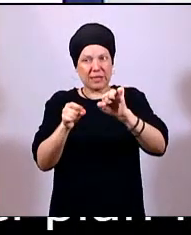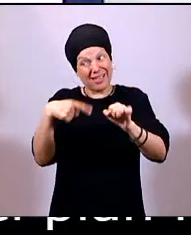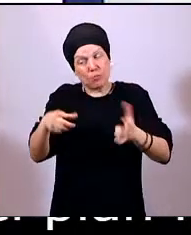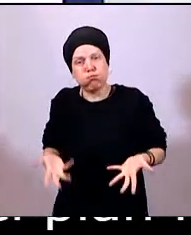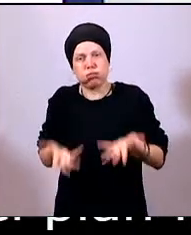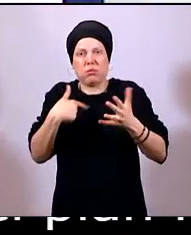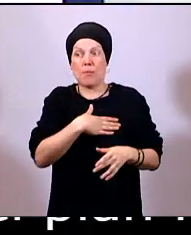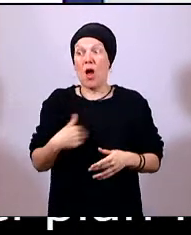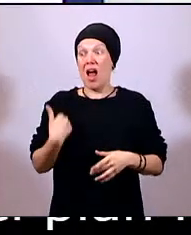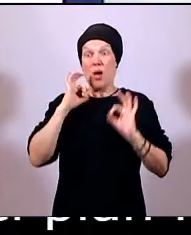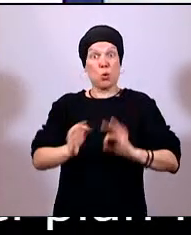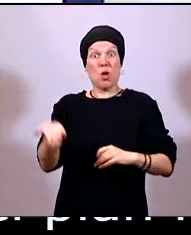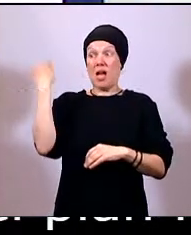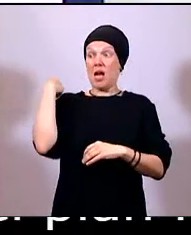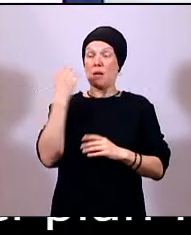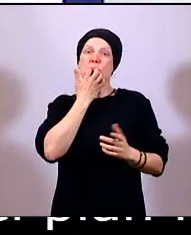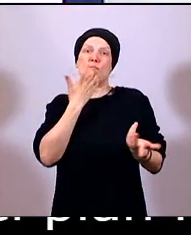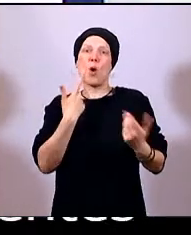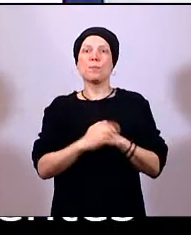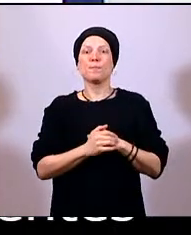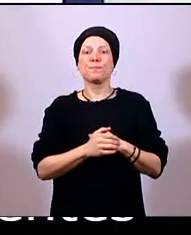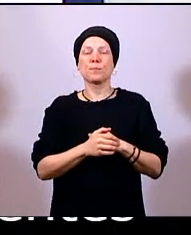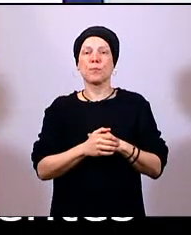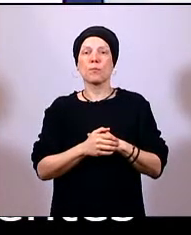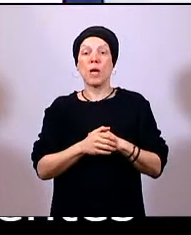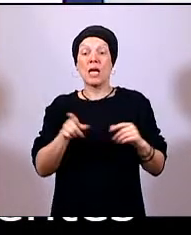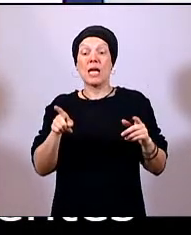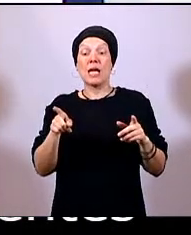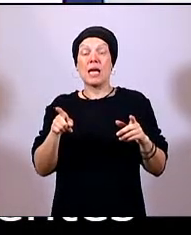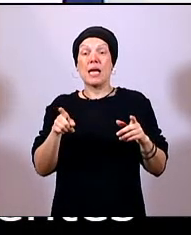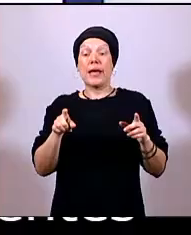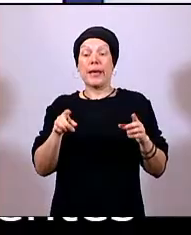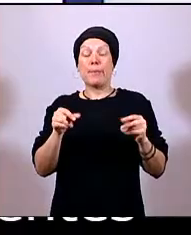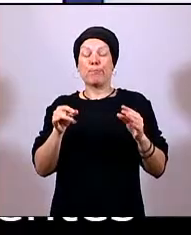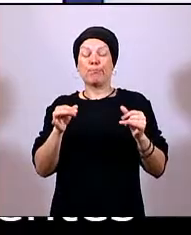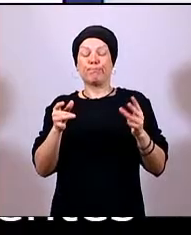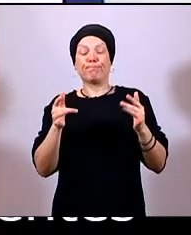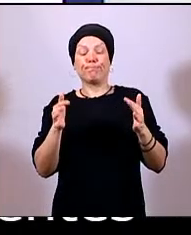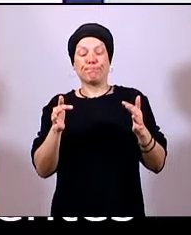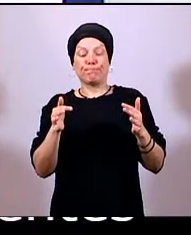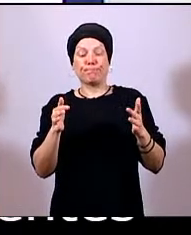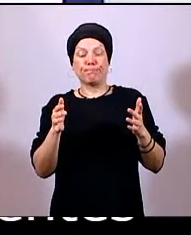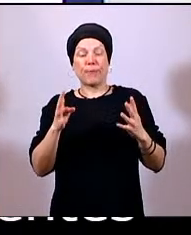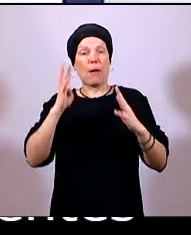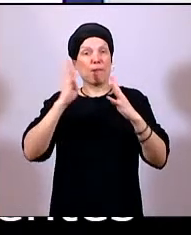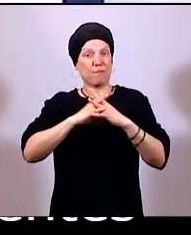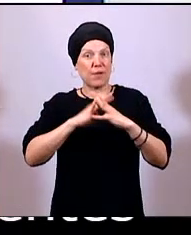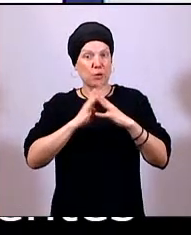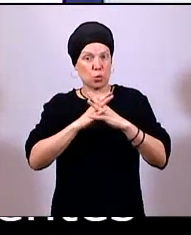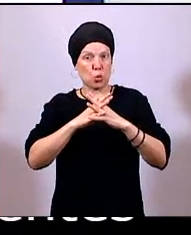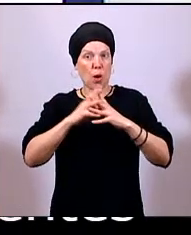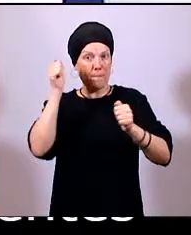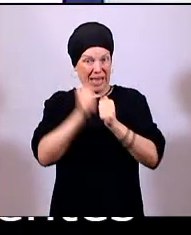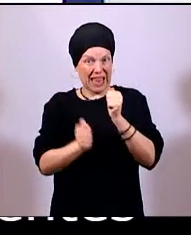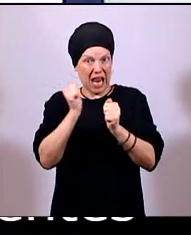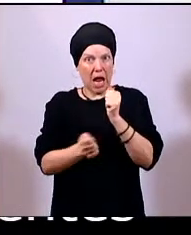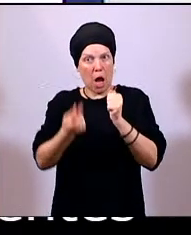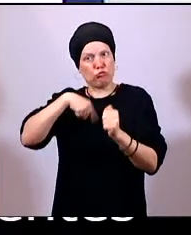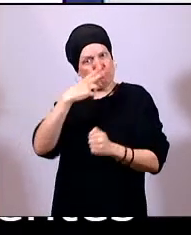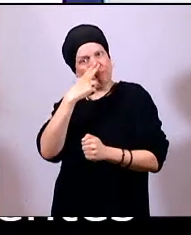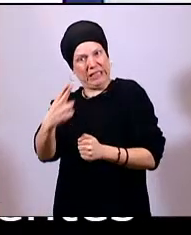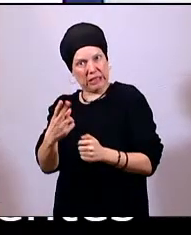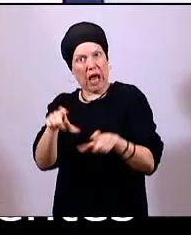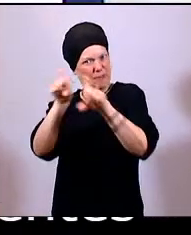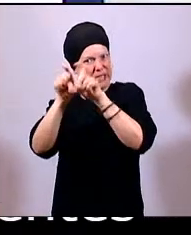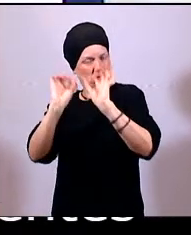empresa en Ribera del Fresno que se dedica al desarrollo de infraestructuras metálicas. Imaginar,